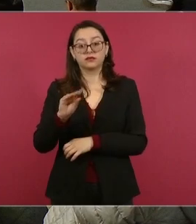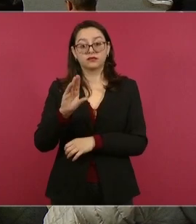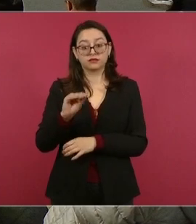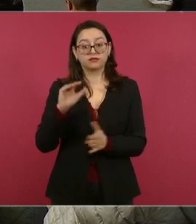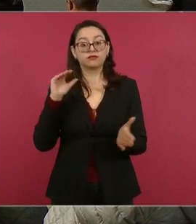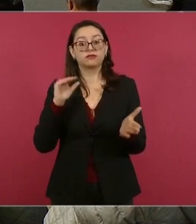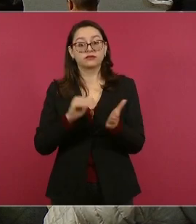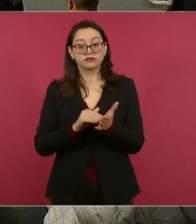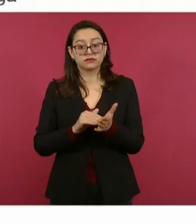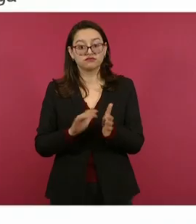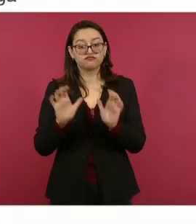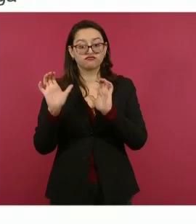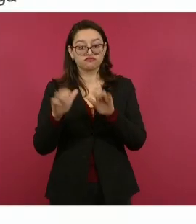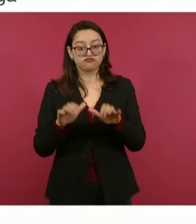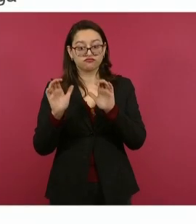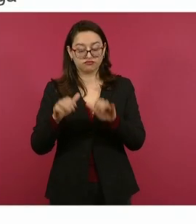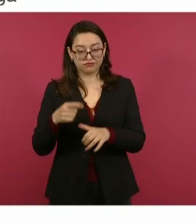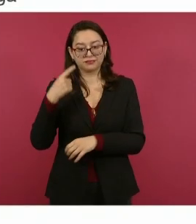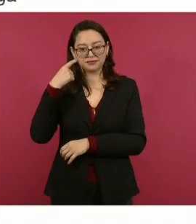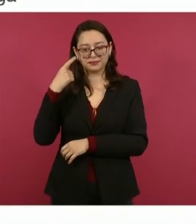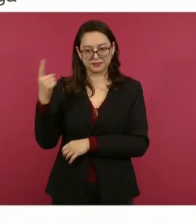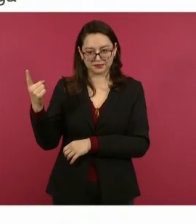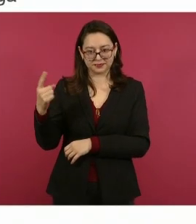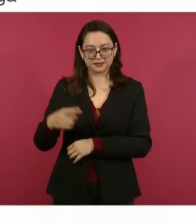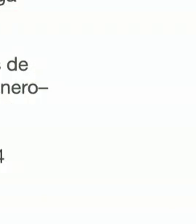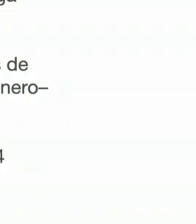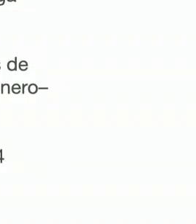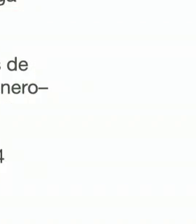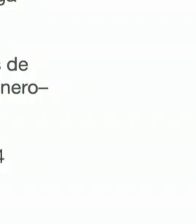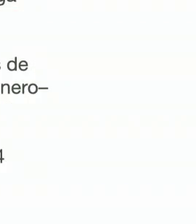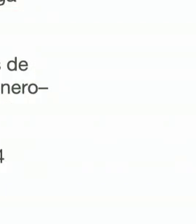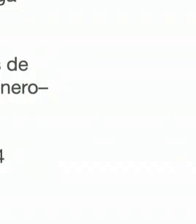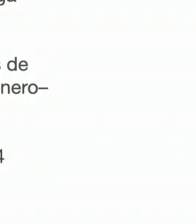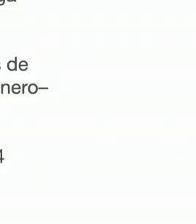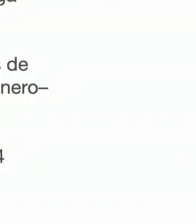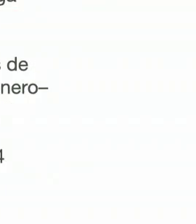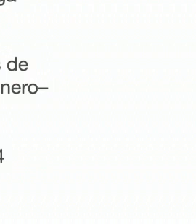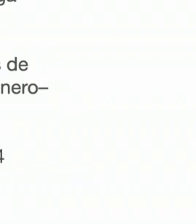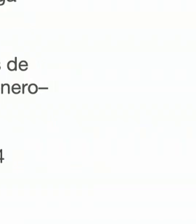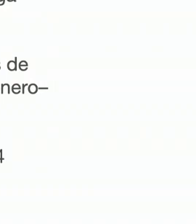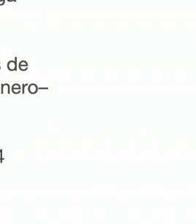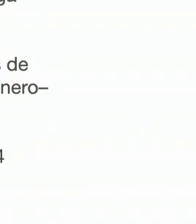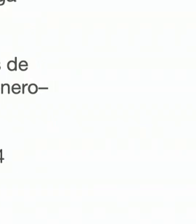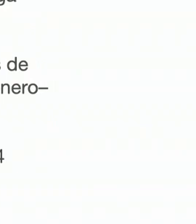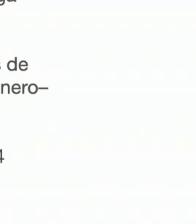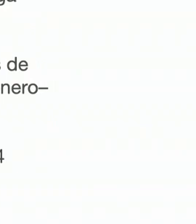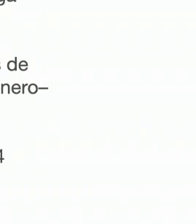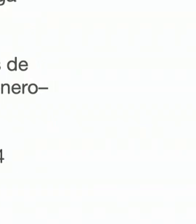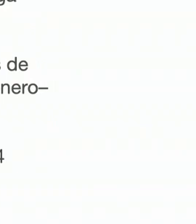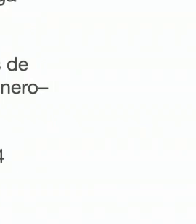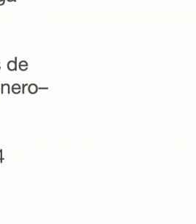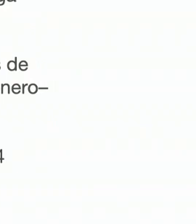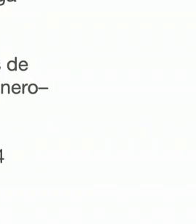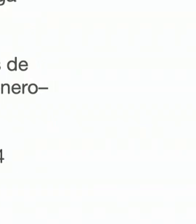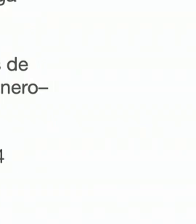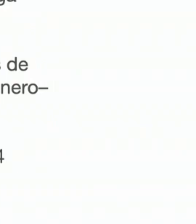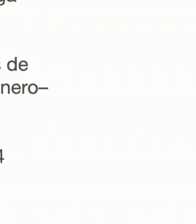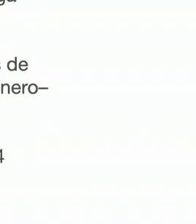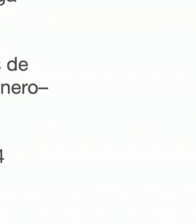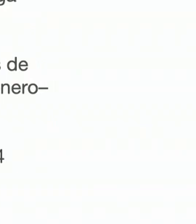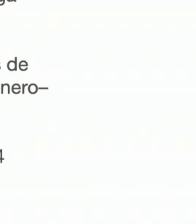22.302.690 puestos de trabajo. Esta es la cifra máxima desde que se tenga registro.